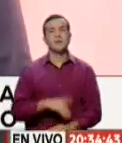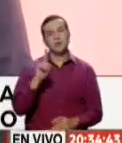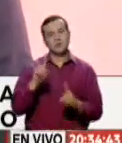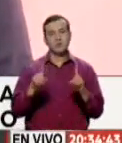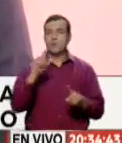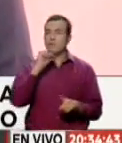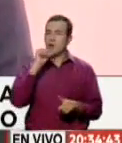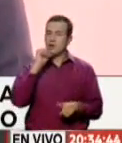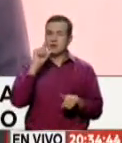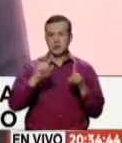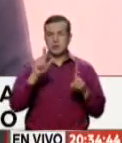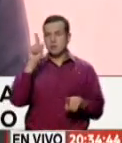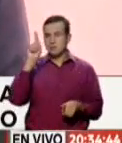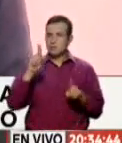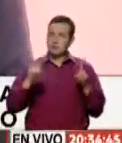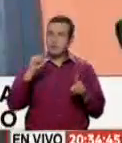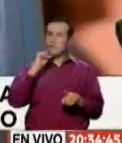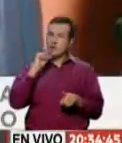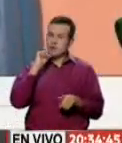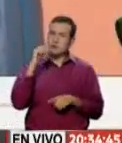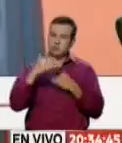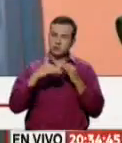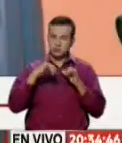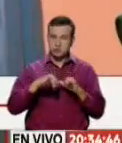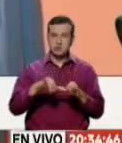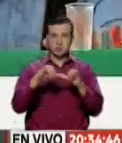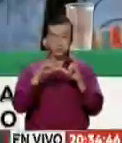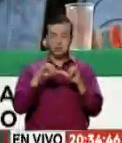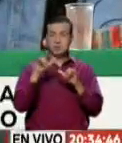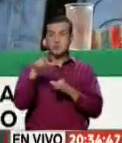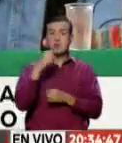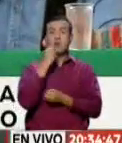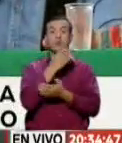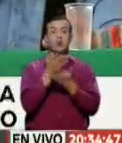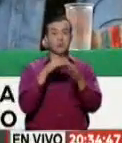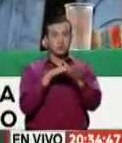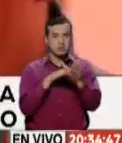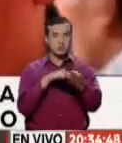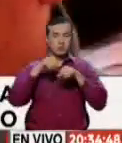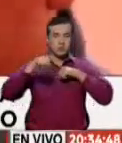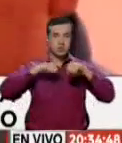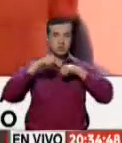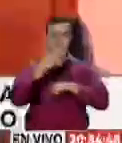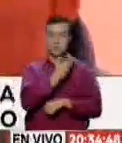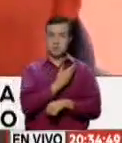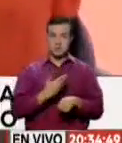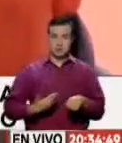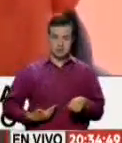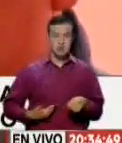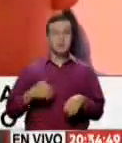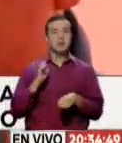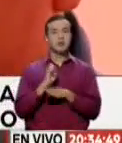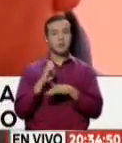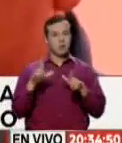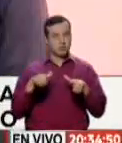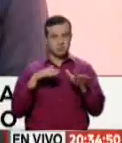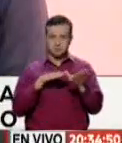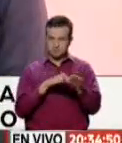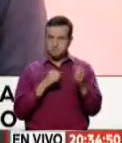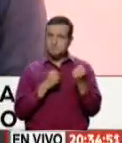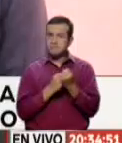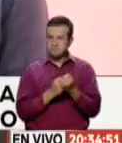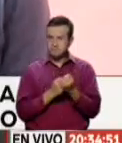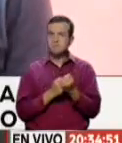falta por cumplir y estamos en estos procesos. Ima además ratificó el respaldo a la gestión del primer mandatario del país, Lenín Moreno.